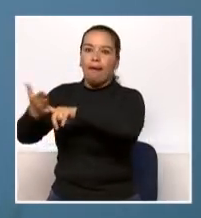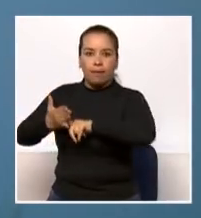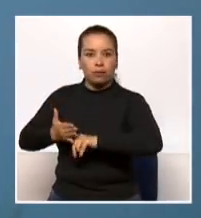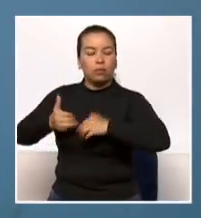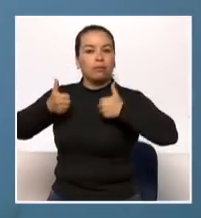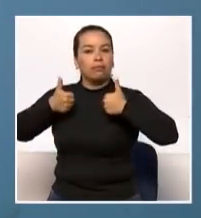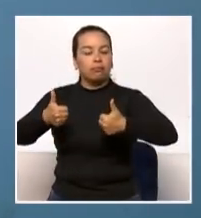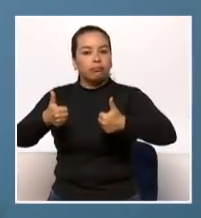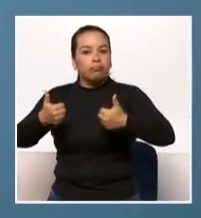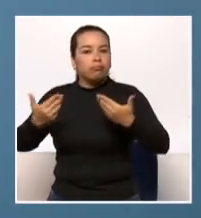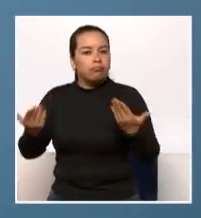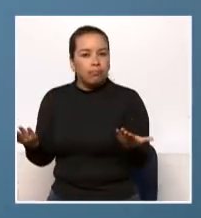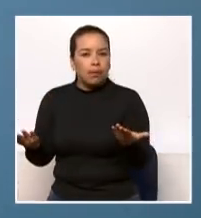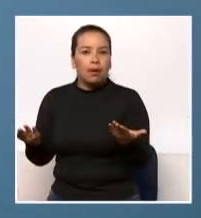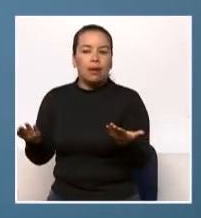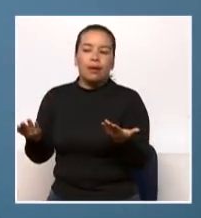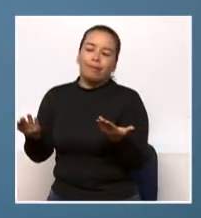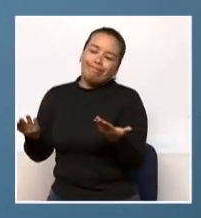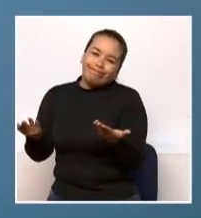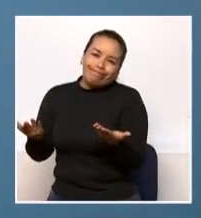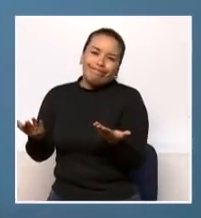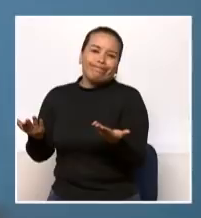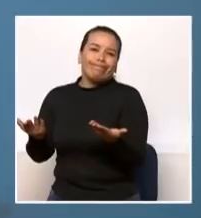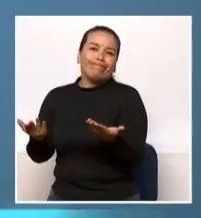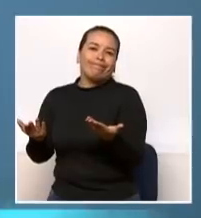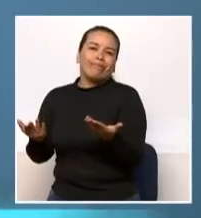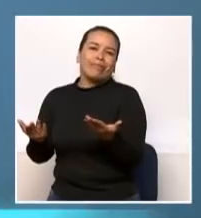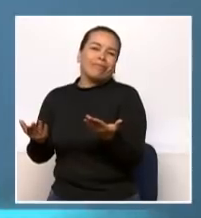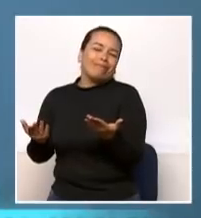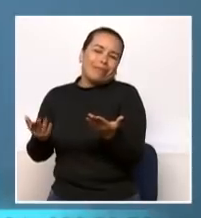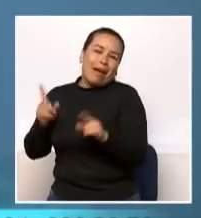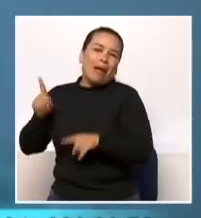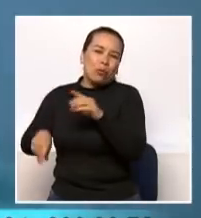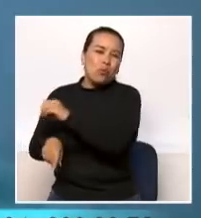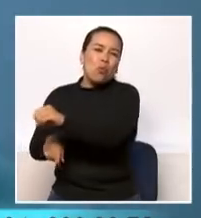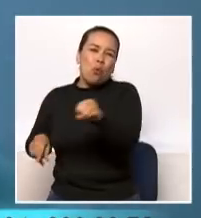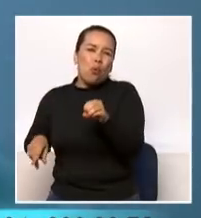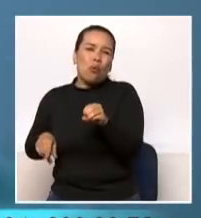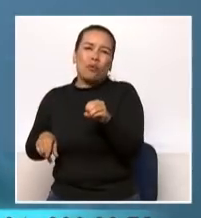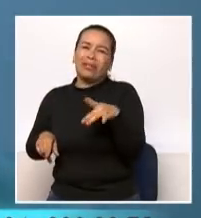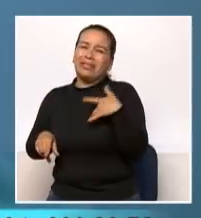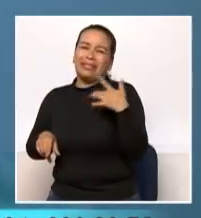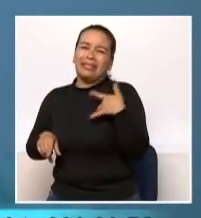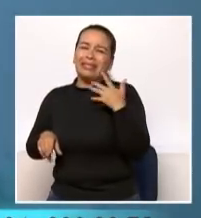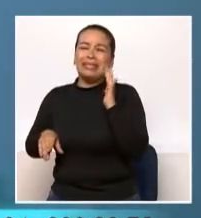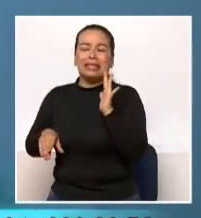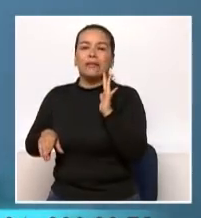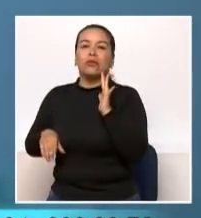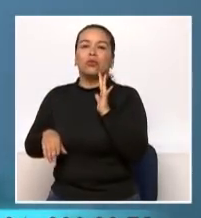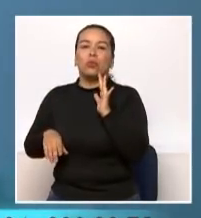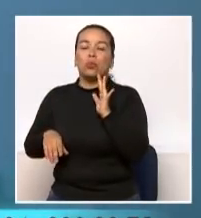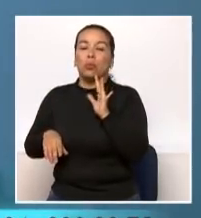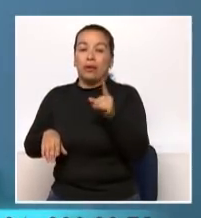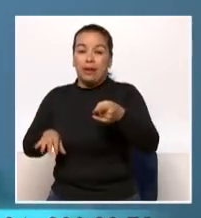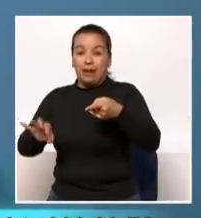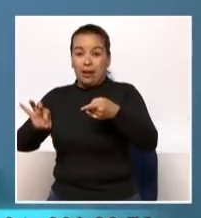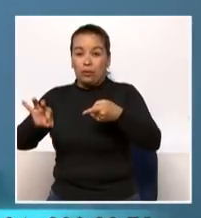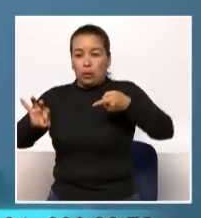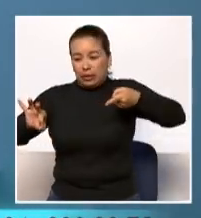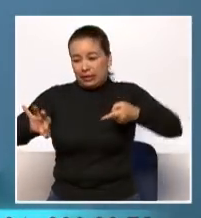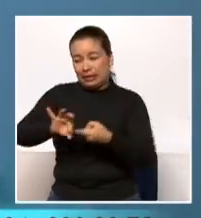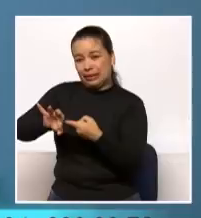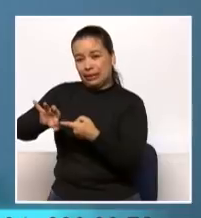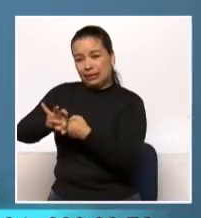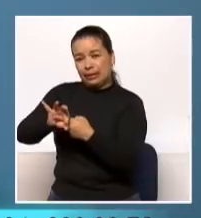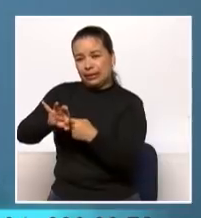como para ahorrarle al paciente algo que es un poquito molesto para los pacientes, que es la ecografía transrectal, que es una ecografía que se hace por el recto y que a